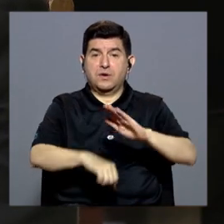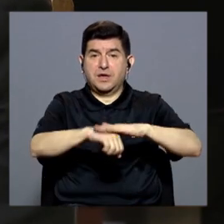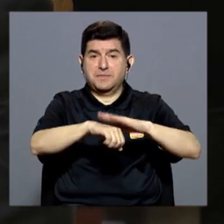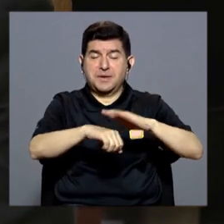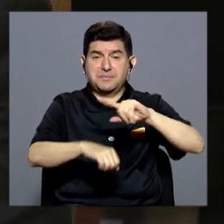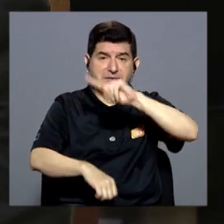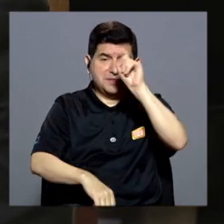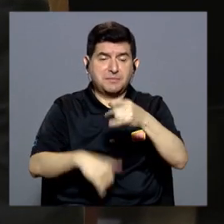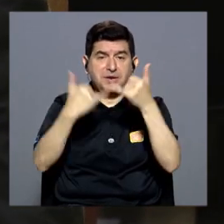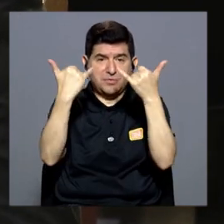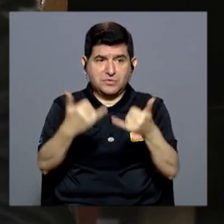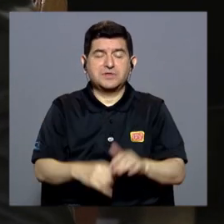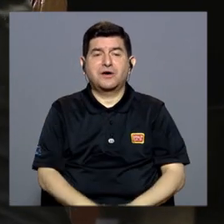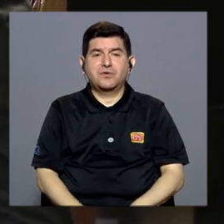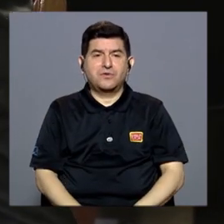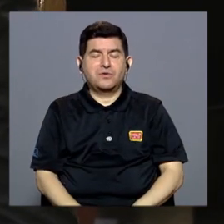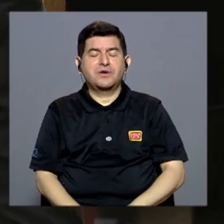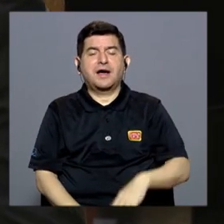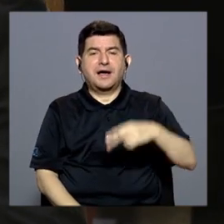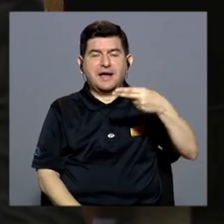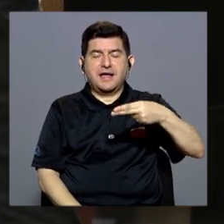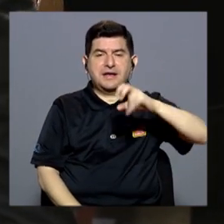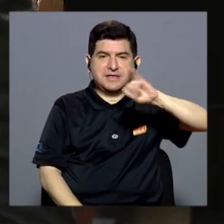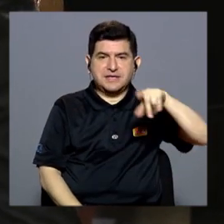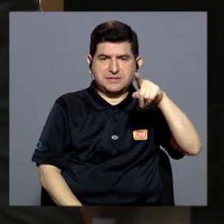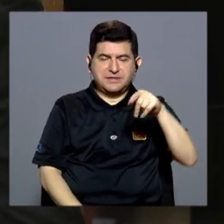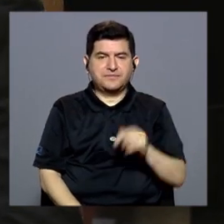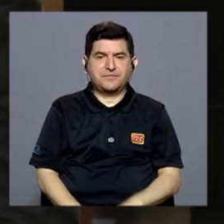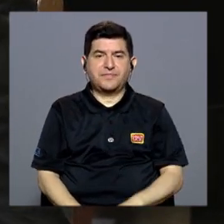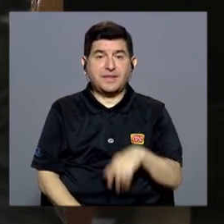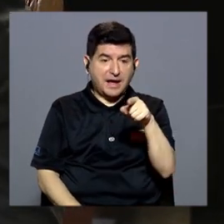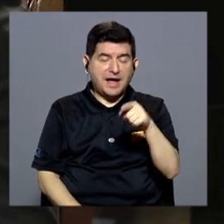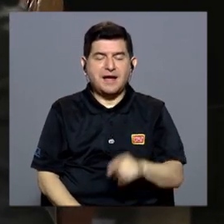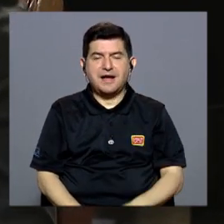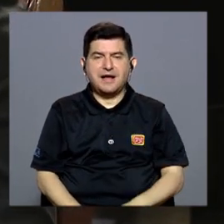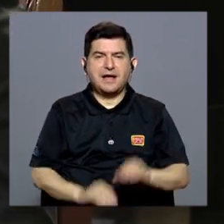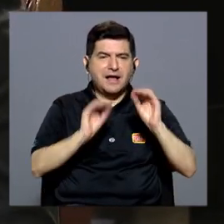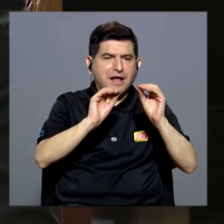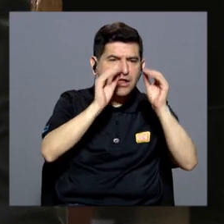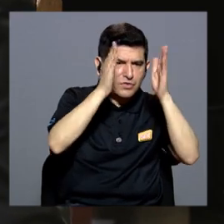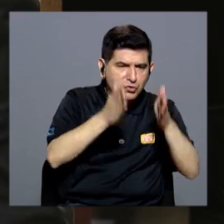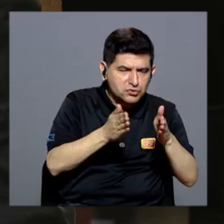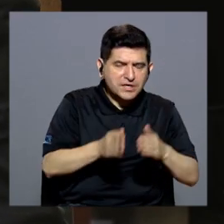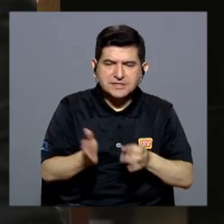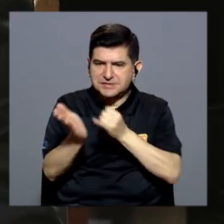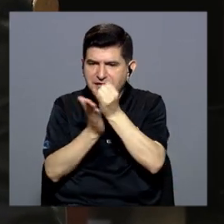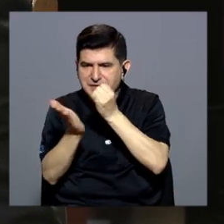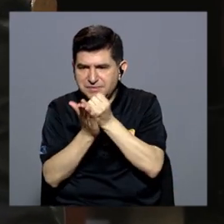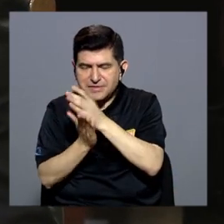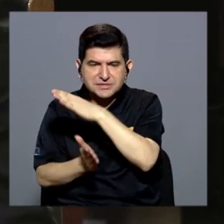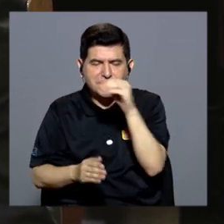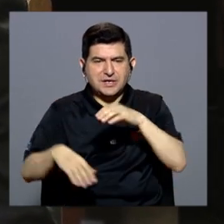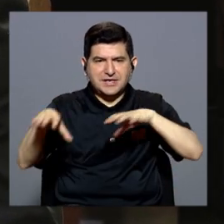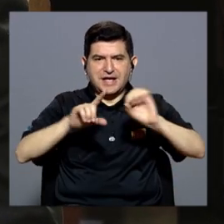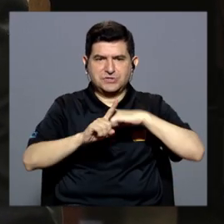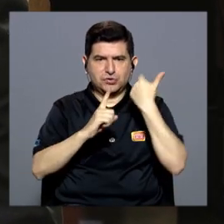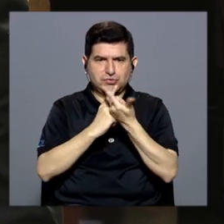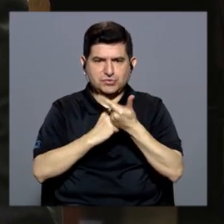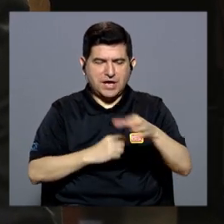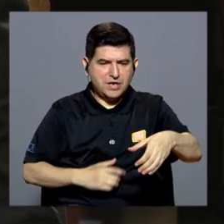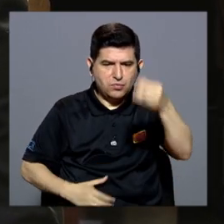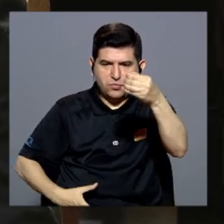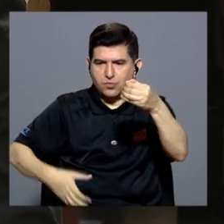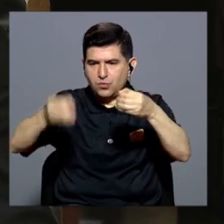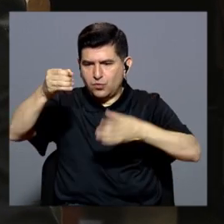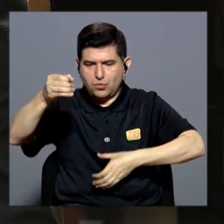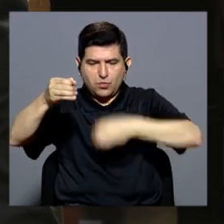pregunta que le tenía don Henning. Tiene un informe donde esos pilares son la docencia, la investigación y, por supuesto, la acción social.